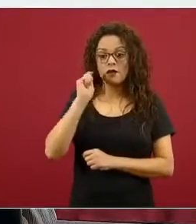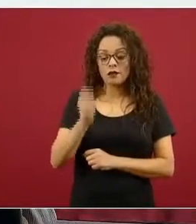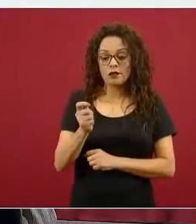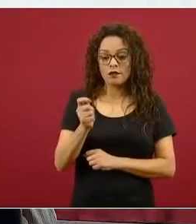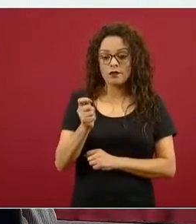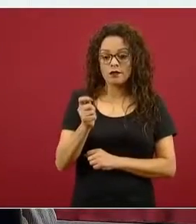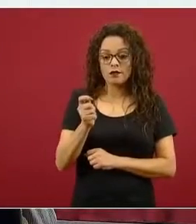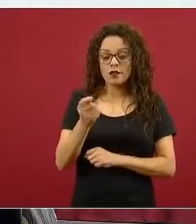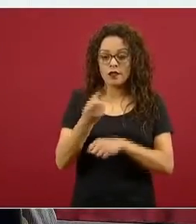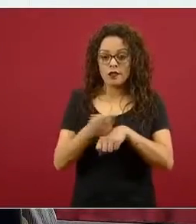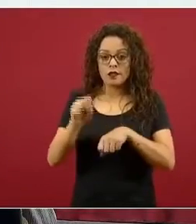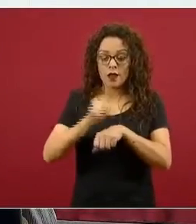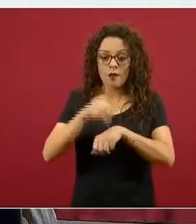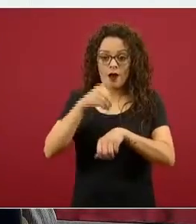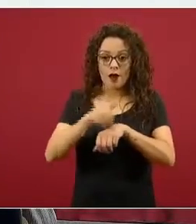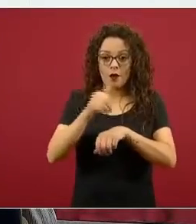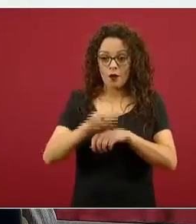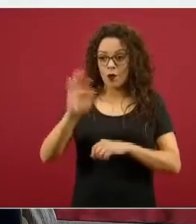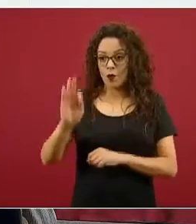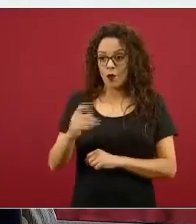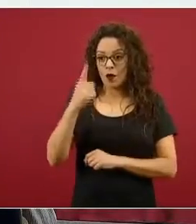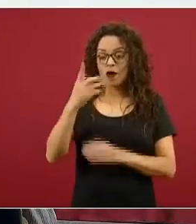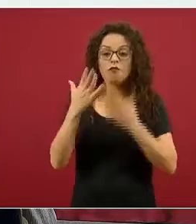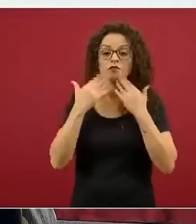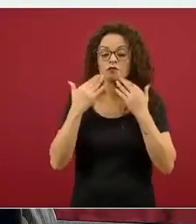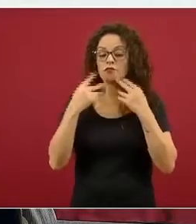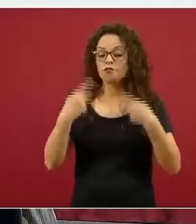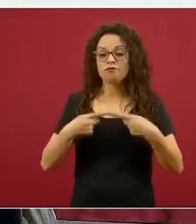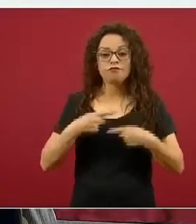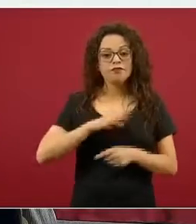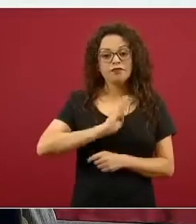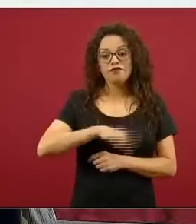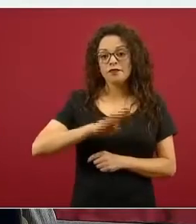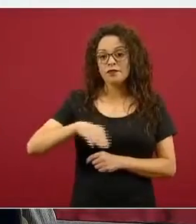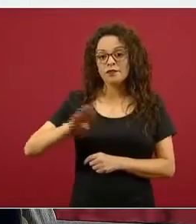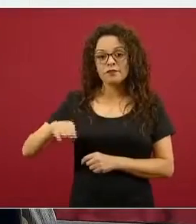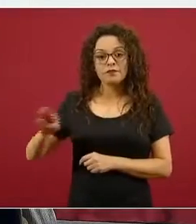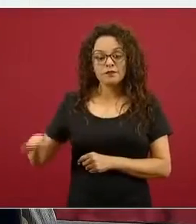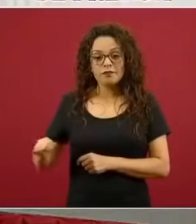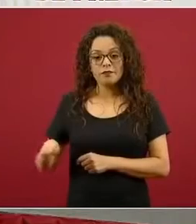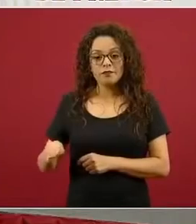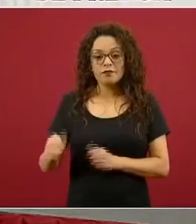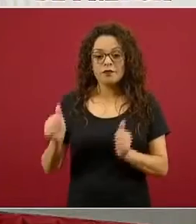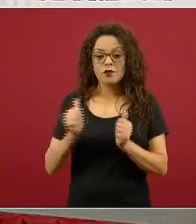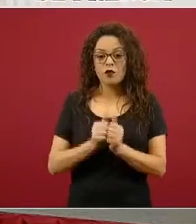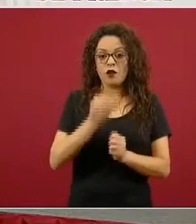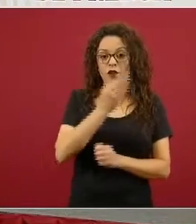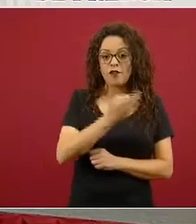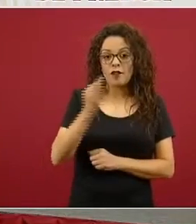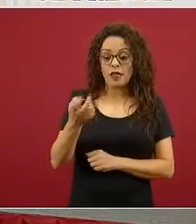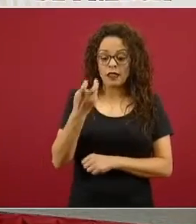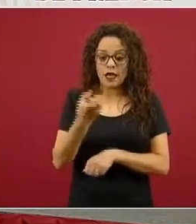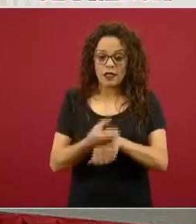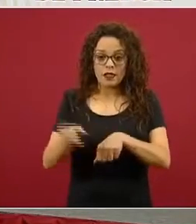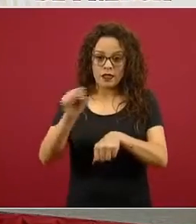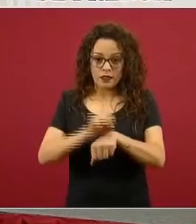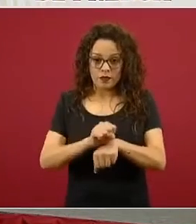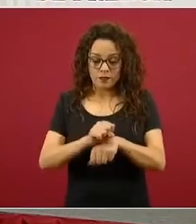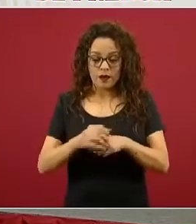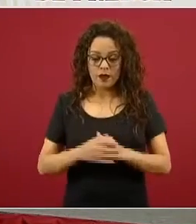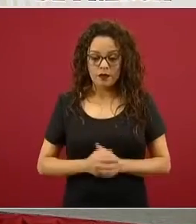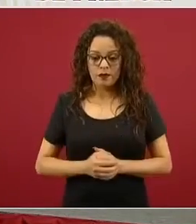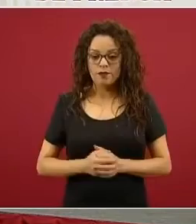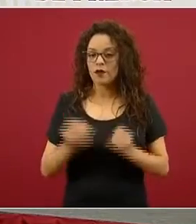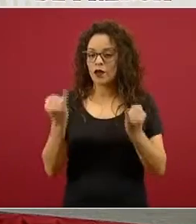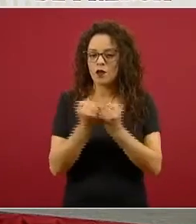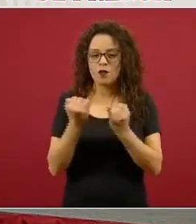fenómeno de que en la semana 41 no se han reportado defunciones con fecha de ocurrencia de esa semana, al igual que lo mencionamos